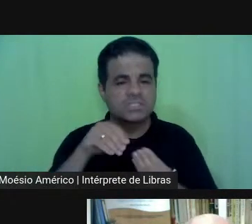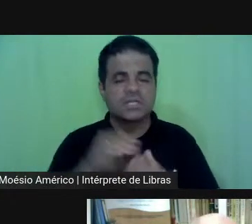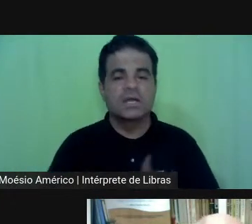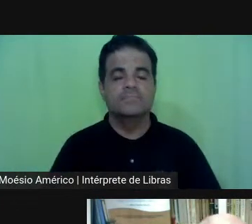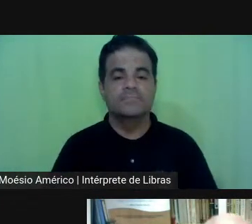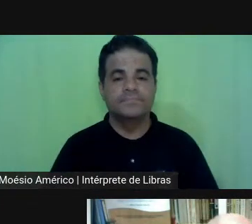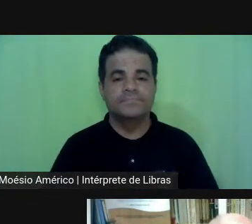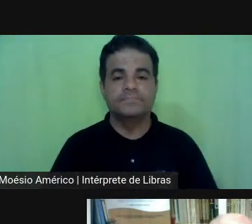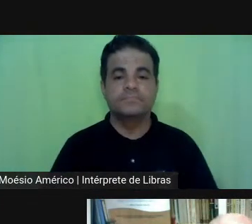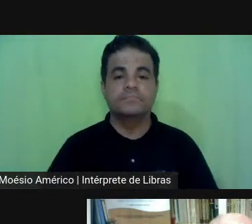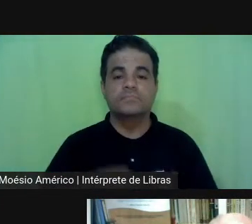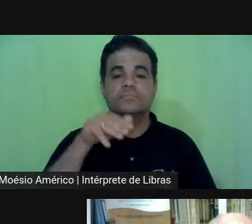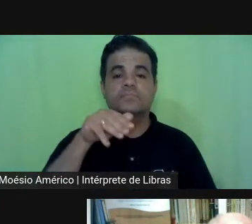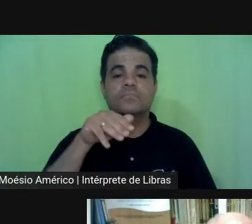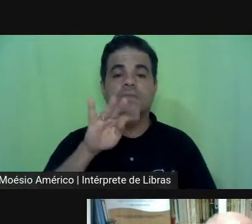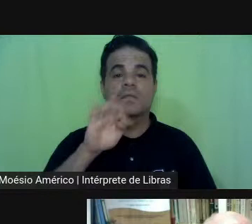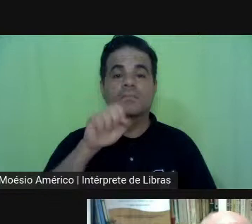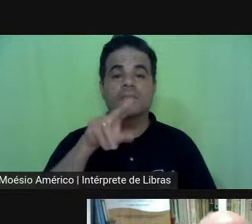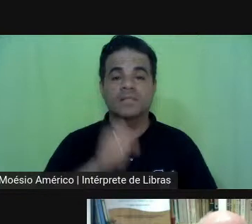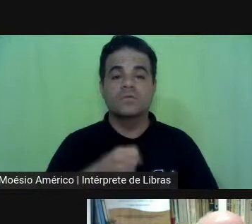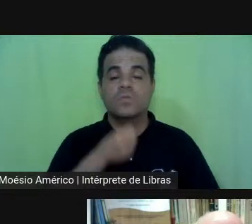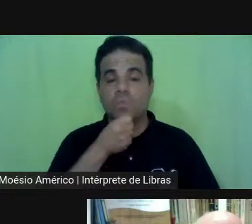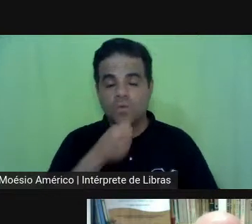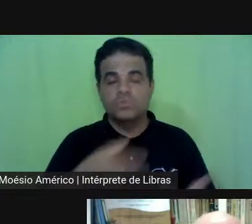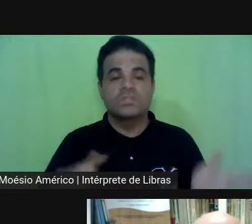mateo bautista sad